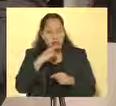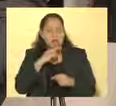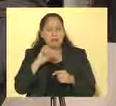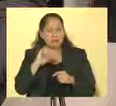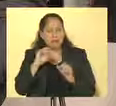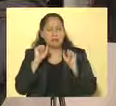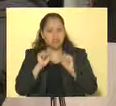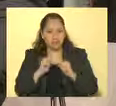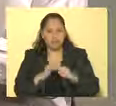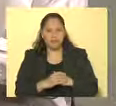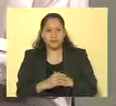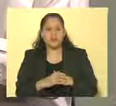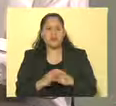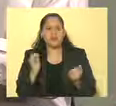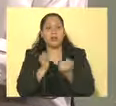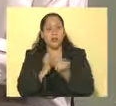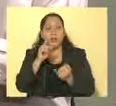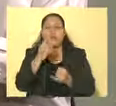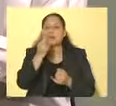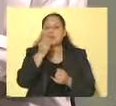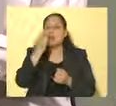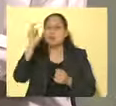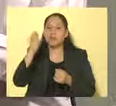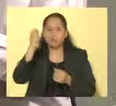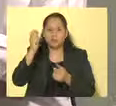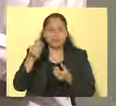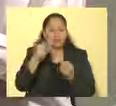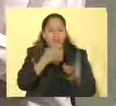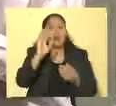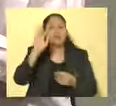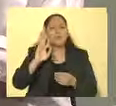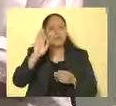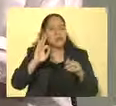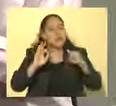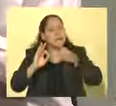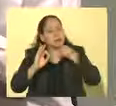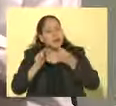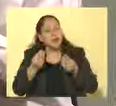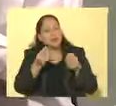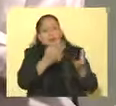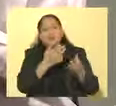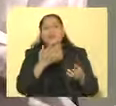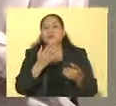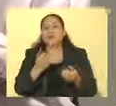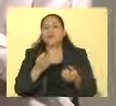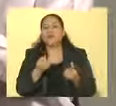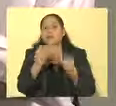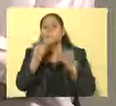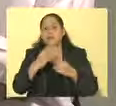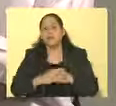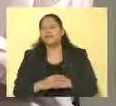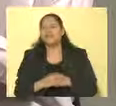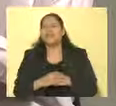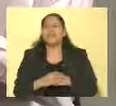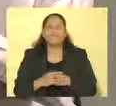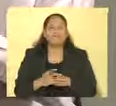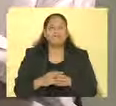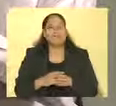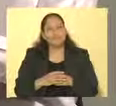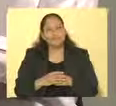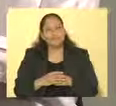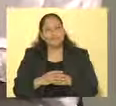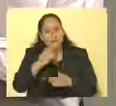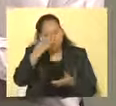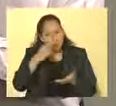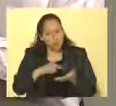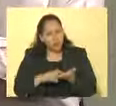¿Y qué porcentaje de pensión alimenticia se le debe dar a un adulto mayor? Ay, ay, ay. Pues yo